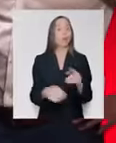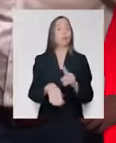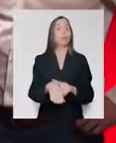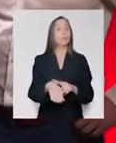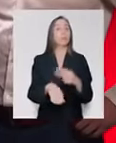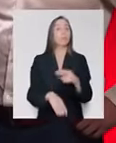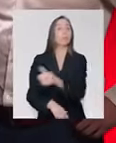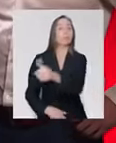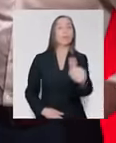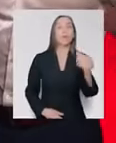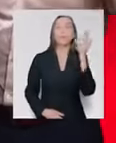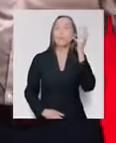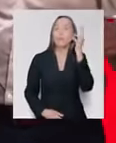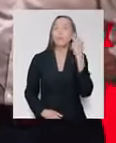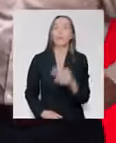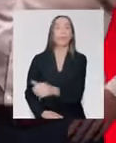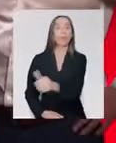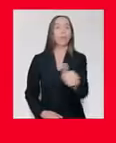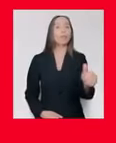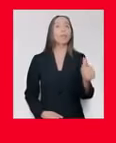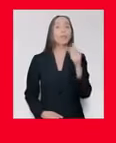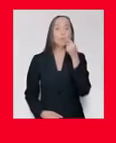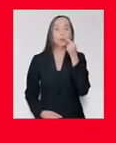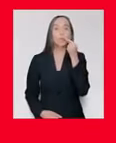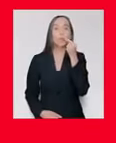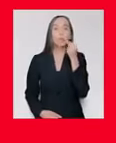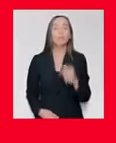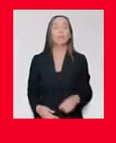Es tiempo de todas y todos.